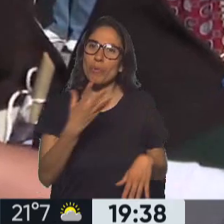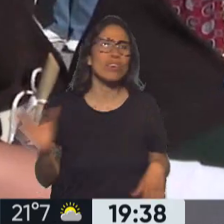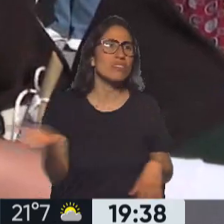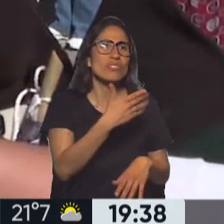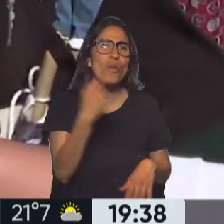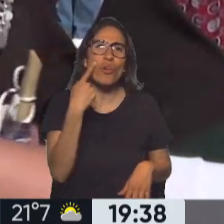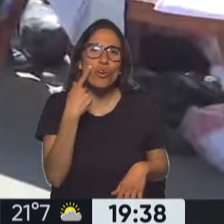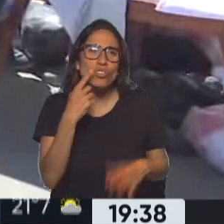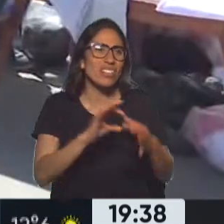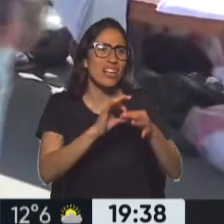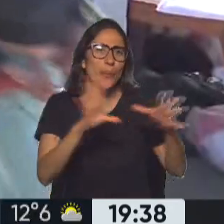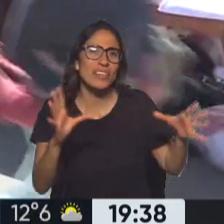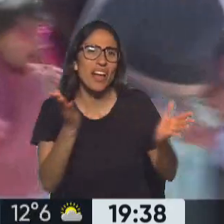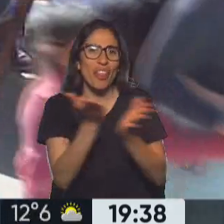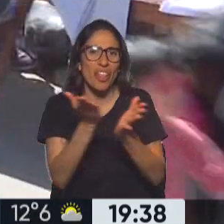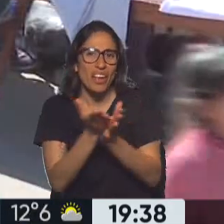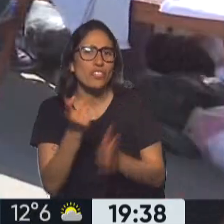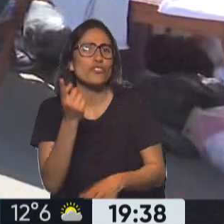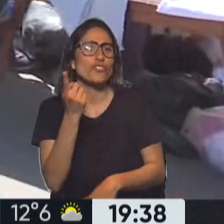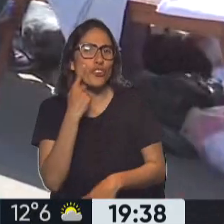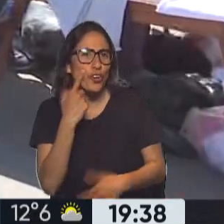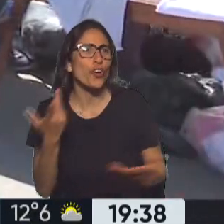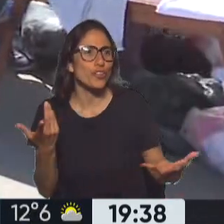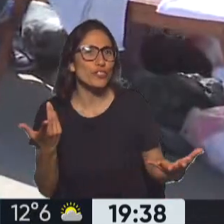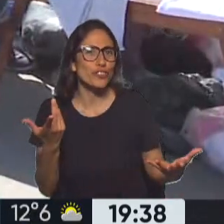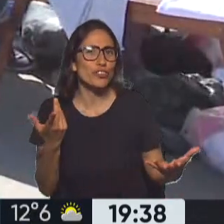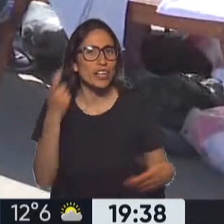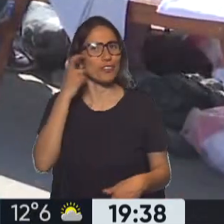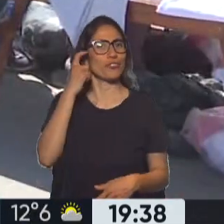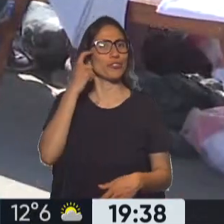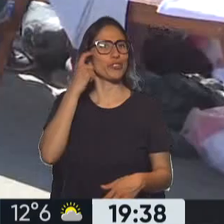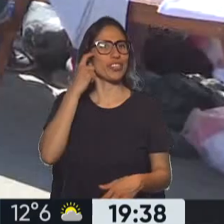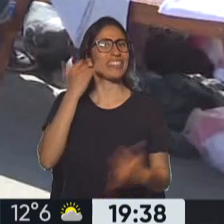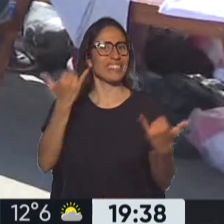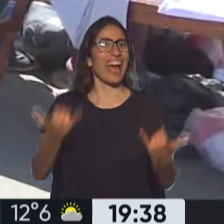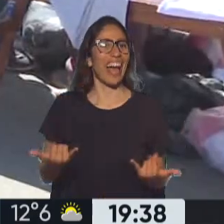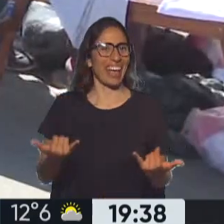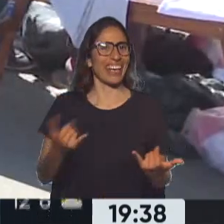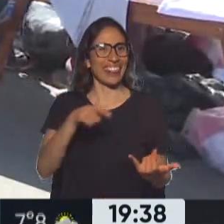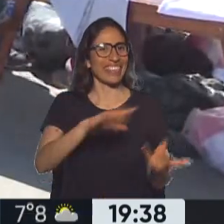y cada vez más conscientes de qué es lo que realmente deberíamos vivir, ¿no?